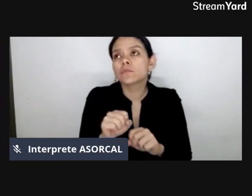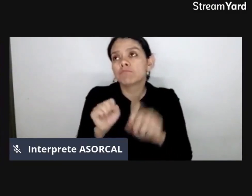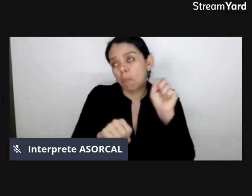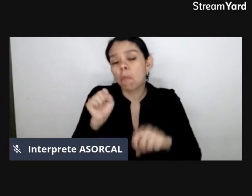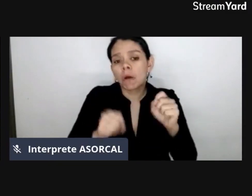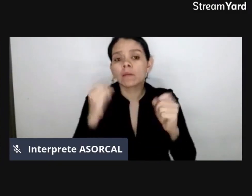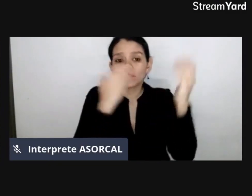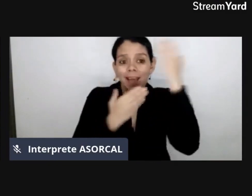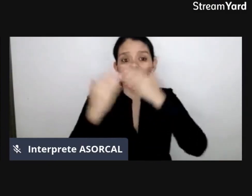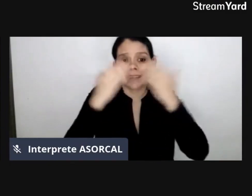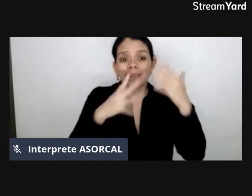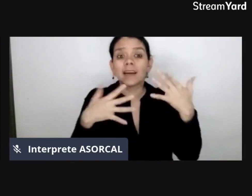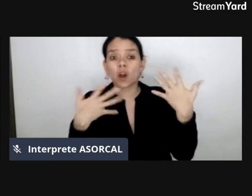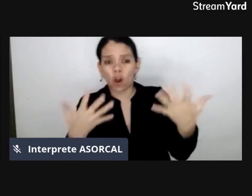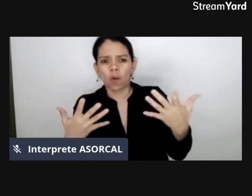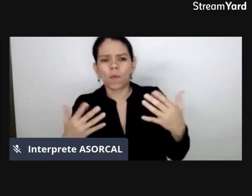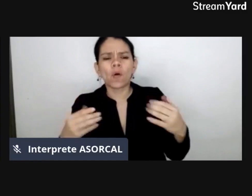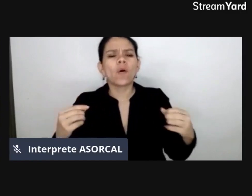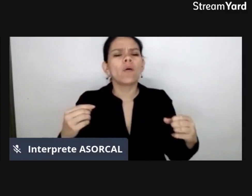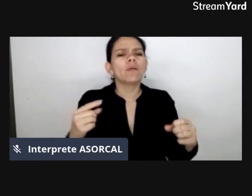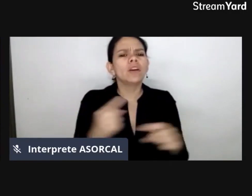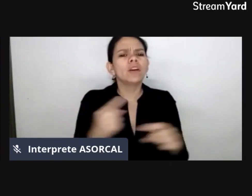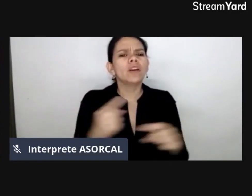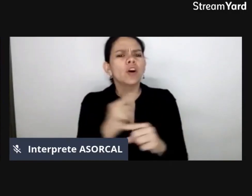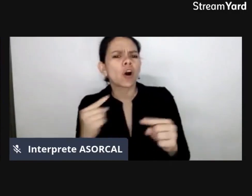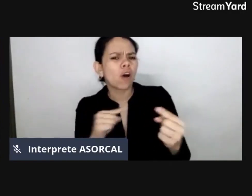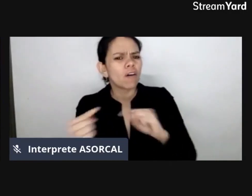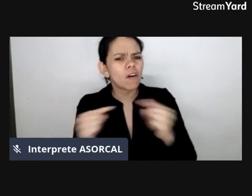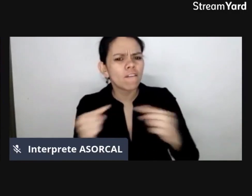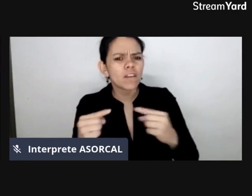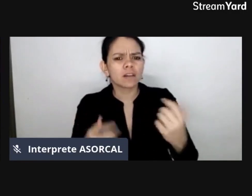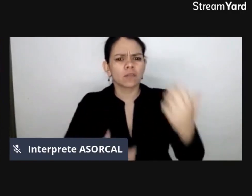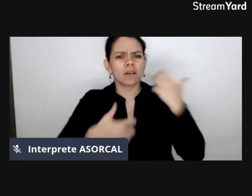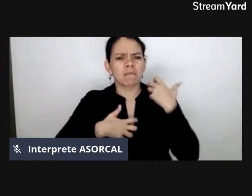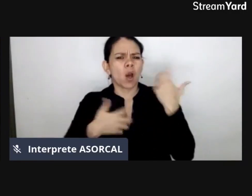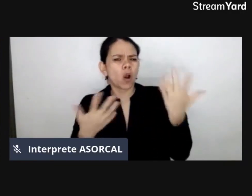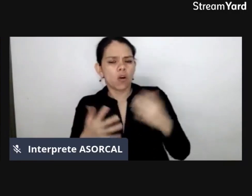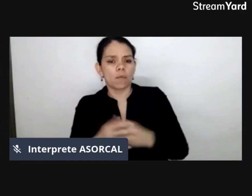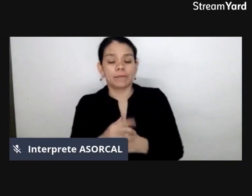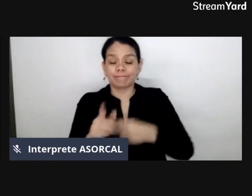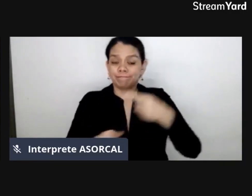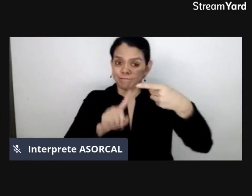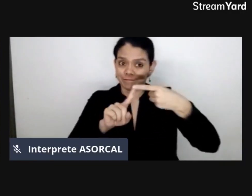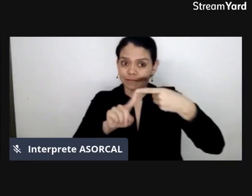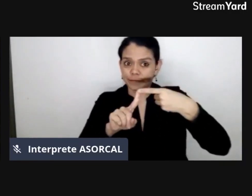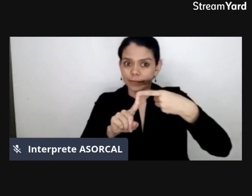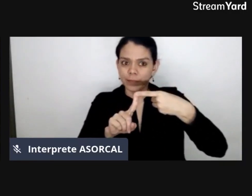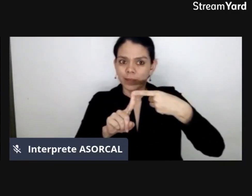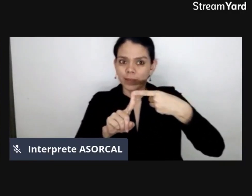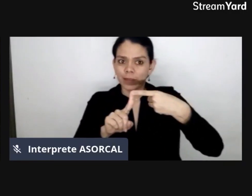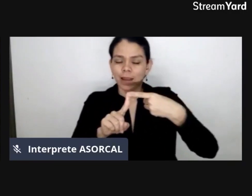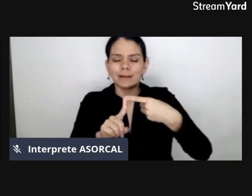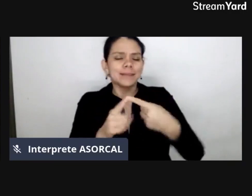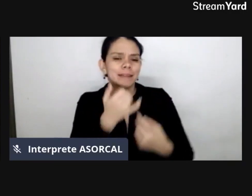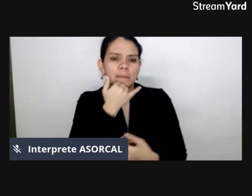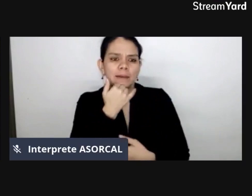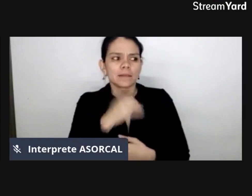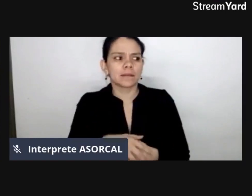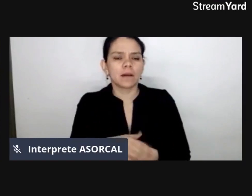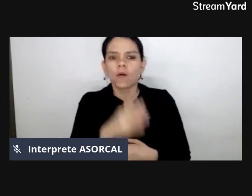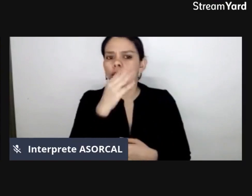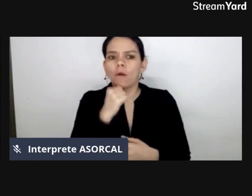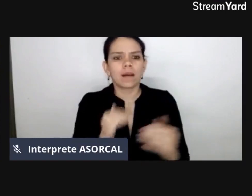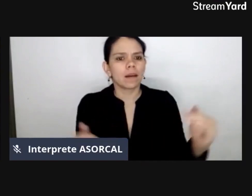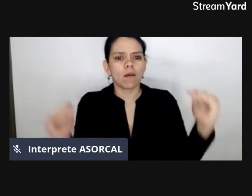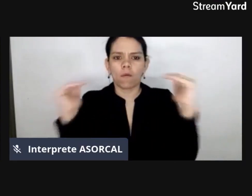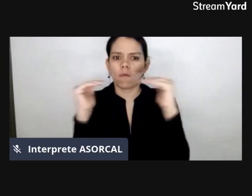3 dimensiones fundamentales. Primeramente, la extrema desigualdad en el acceso a los bienes sociales producidos por parte de los